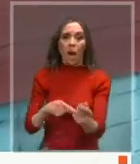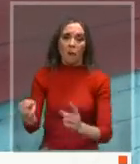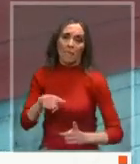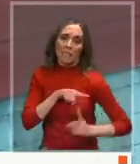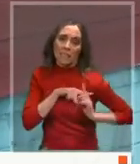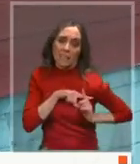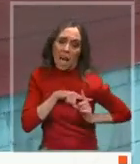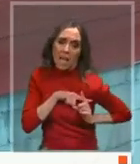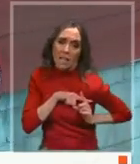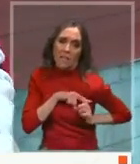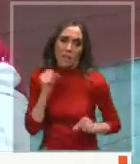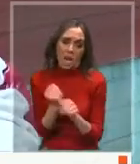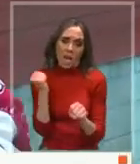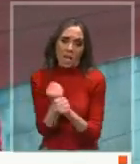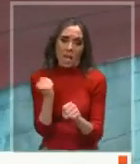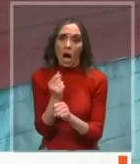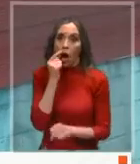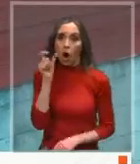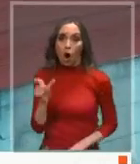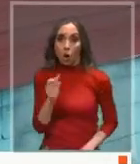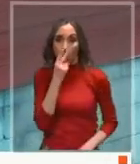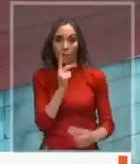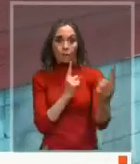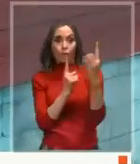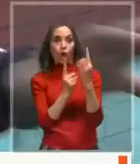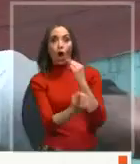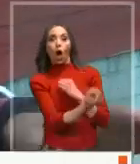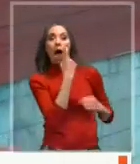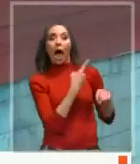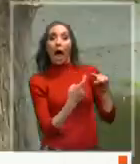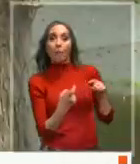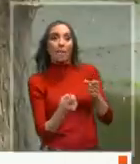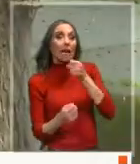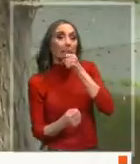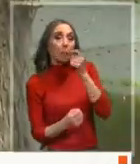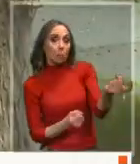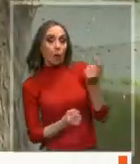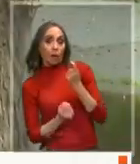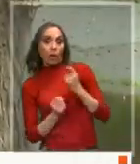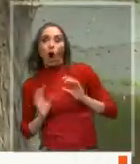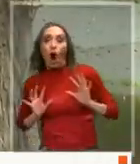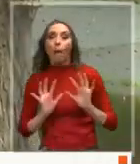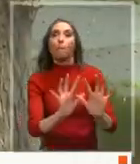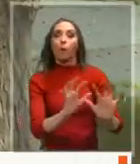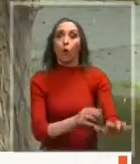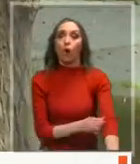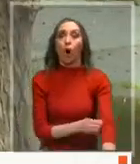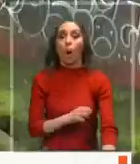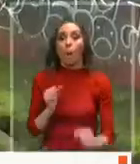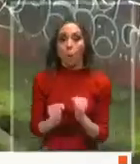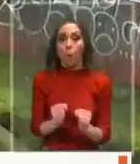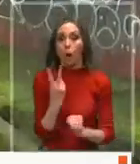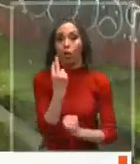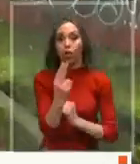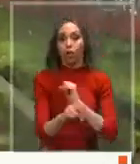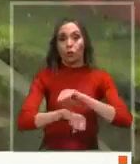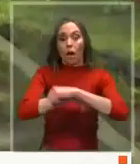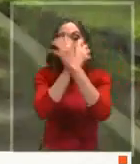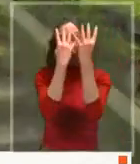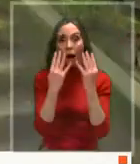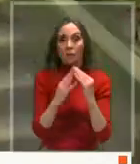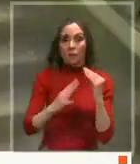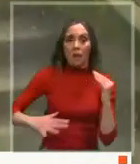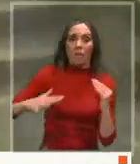sacrificada. Y claro, él donde se vio amenazado, lo empujó. Y ahora arriesga hasta 12 años de cárcel. En su barrio